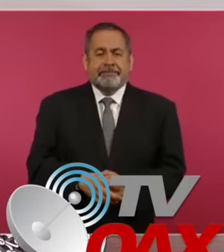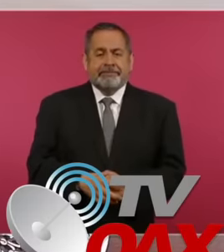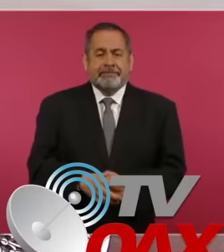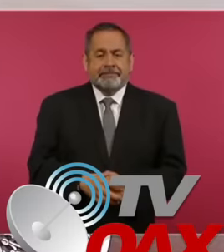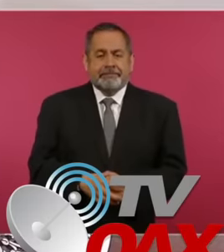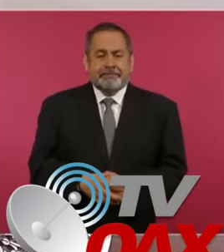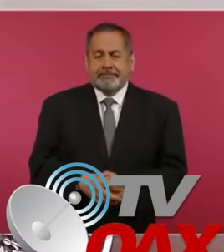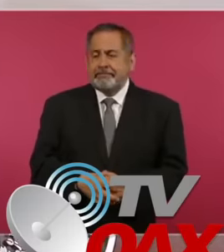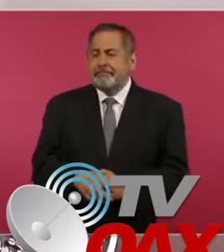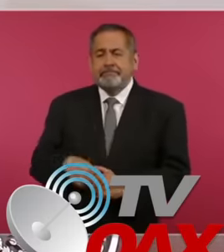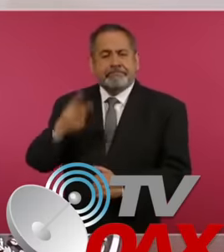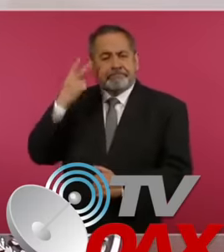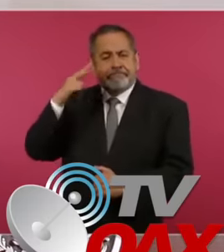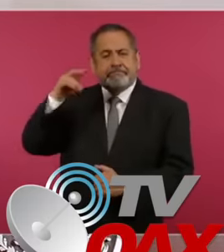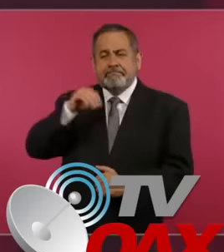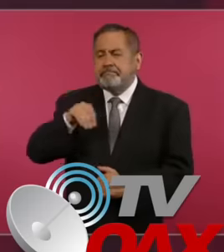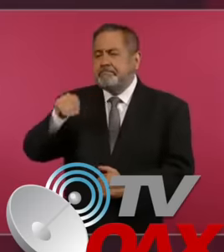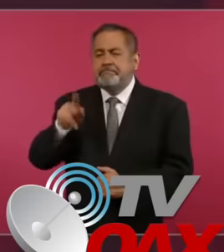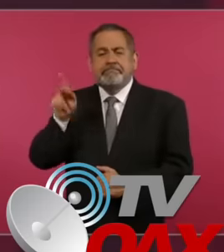Recorriendo los pueblos,